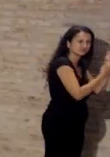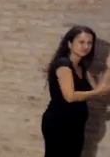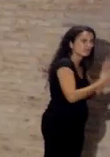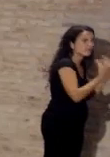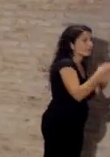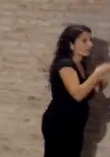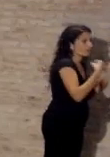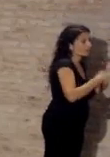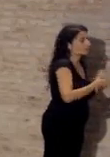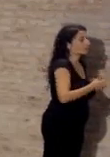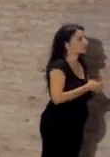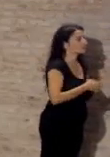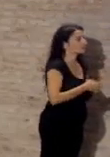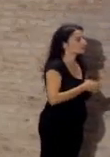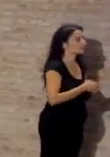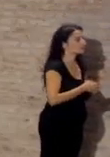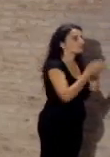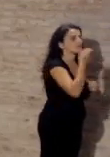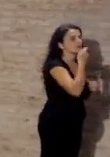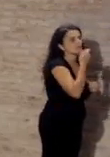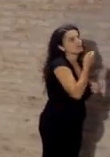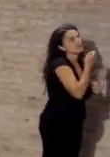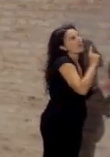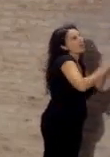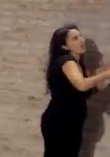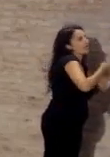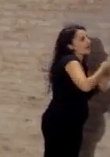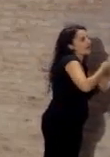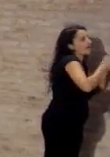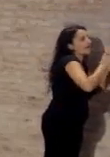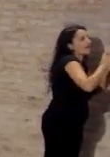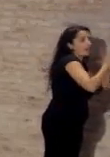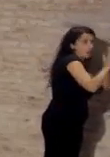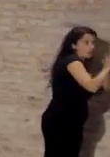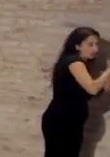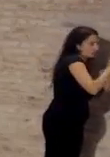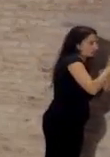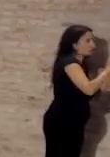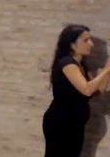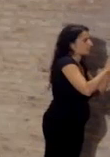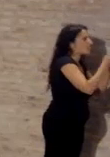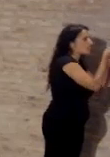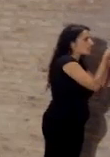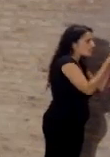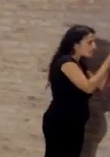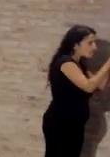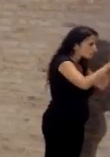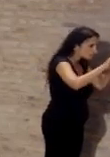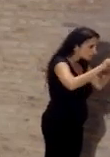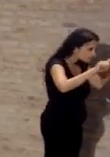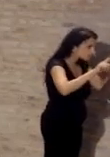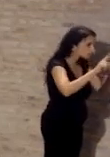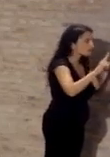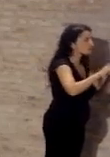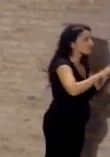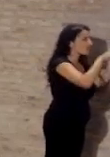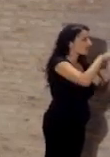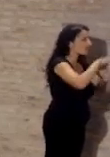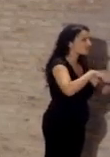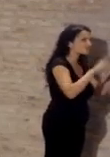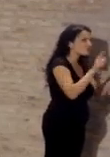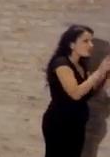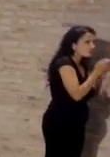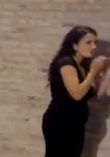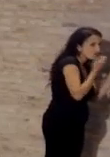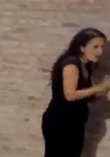eh que tienen que encarar no solo con lengua de senia no solo con pictogramas no solo con lenguaje